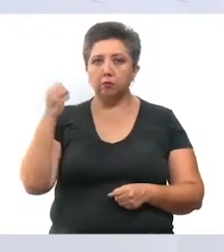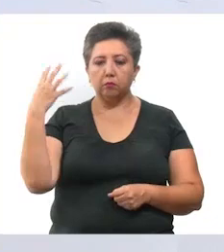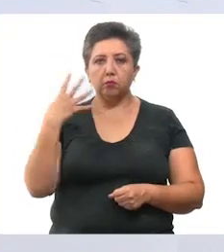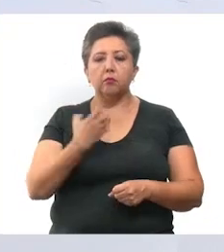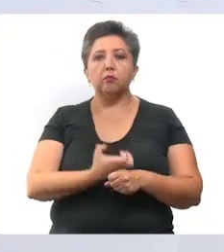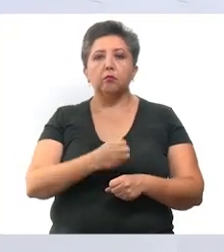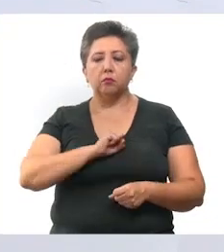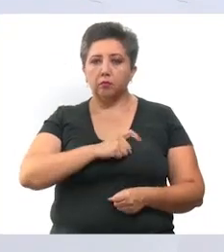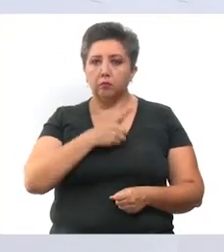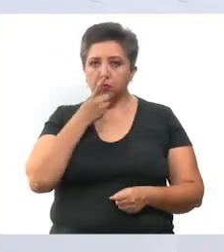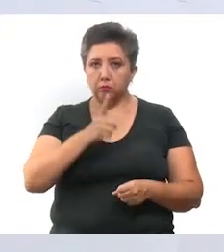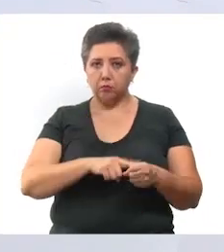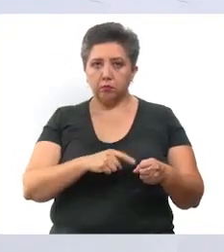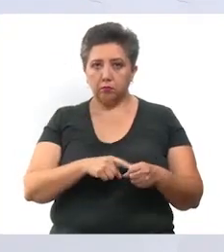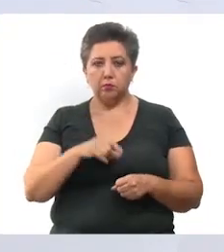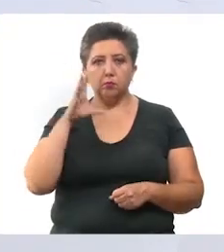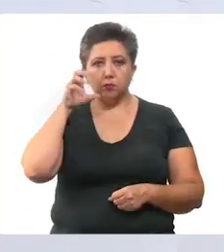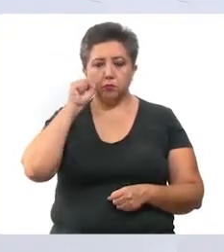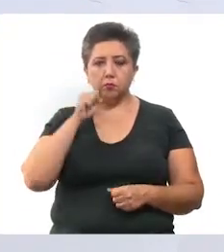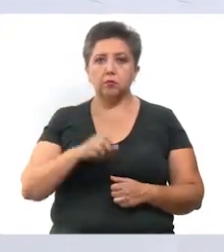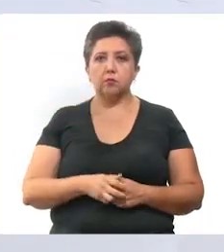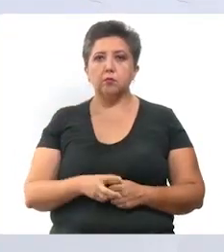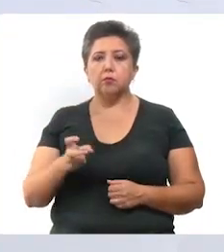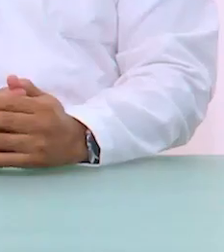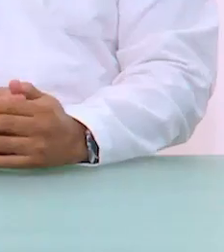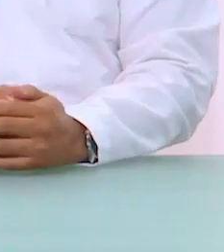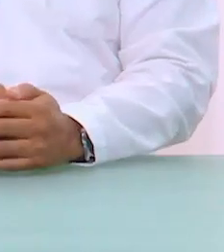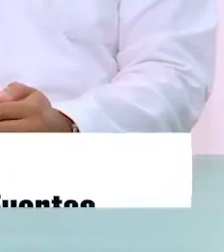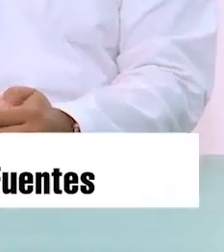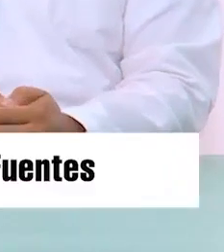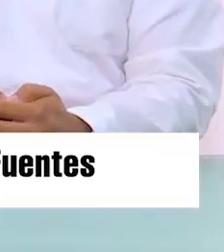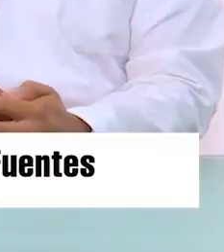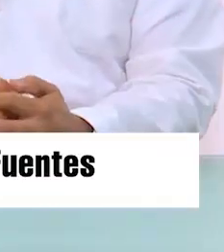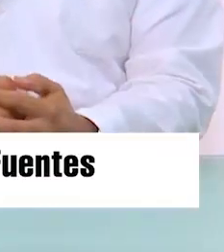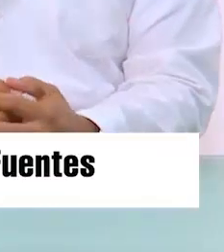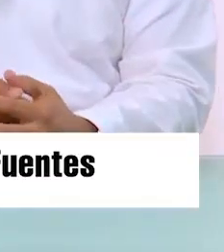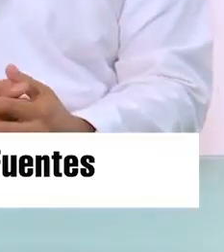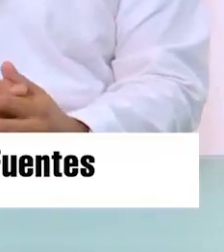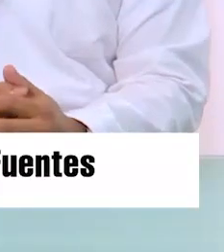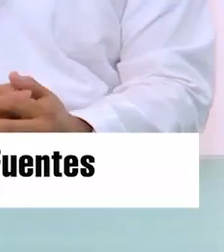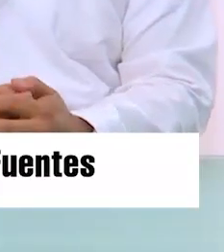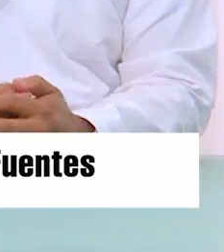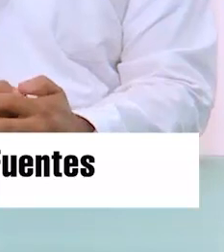semanales del semáforo estatal de salud marcan color naranja. Hasta aquí el reporte, doctor. Gracias,